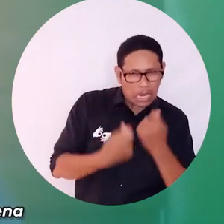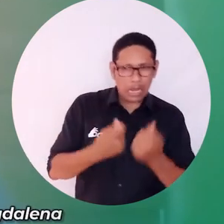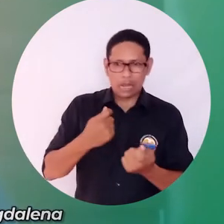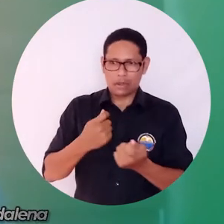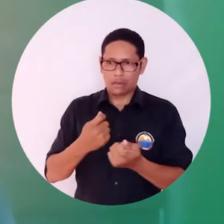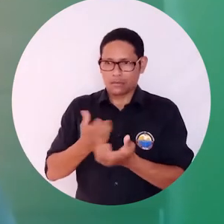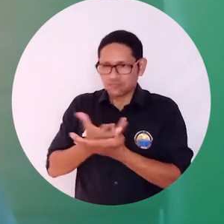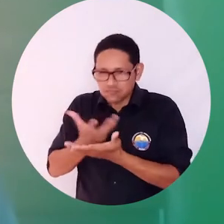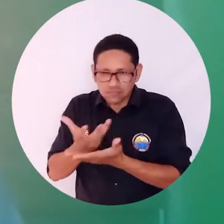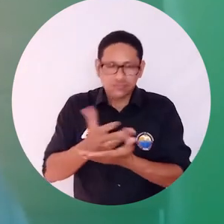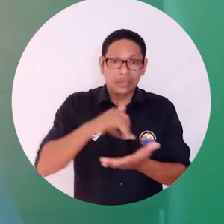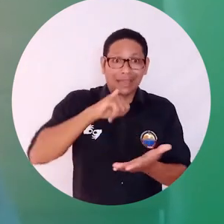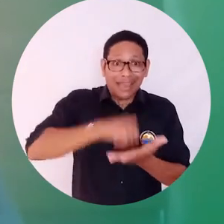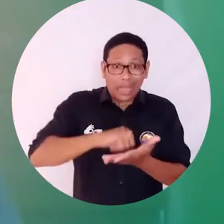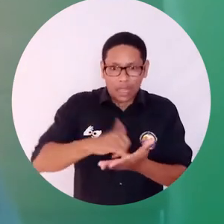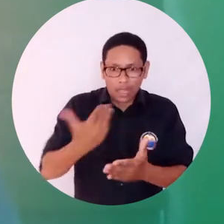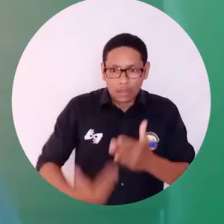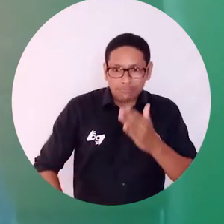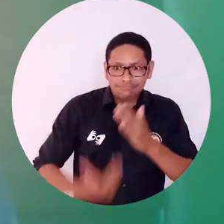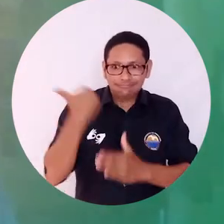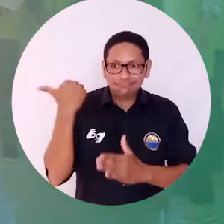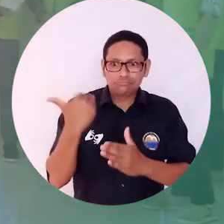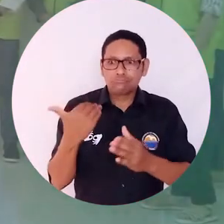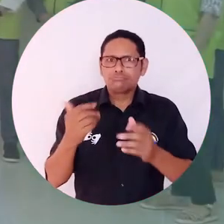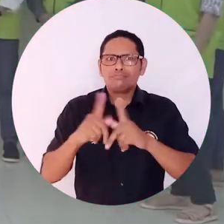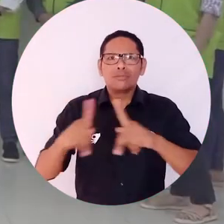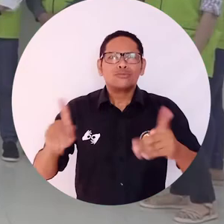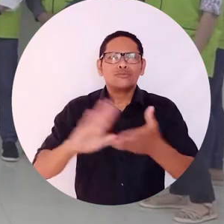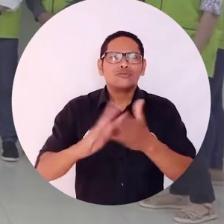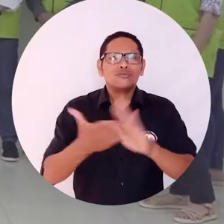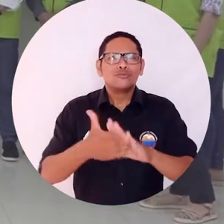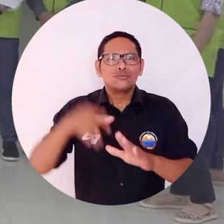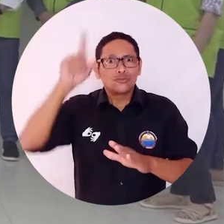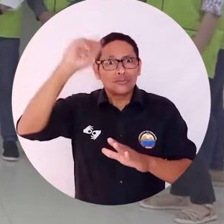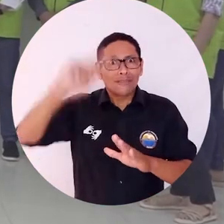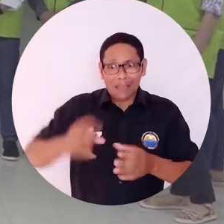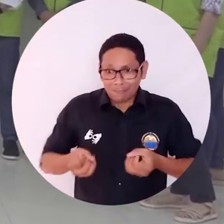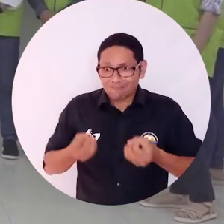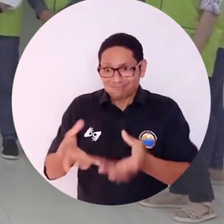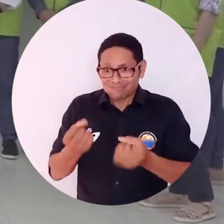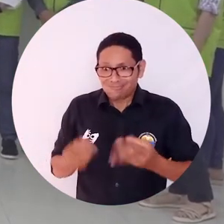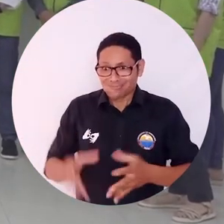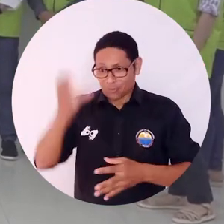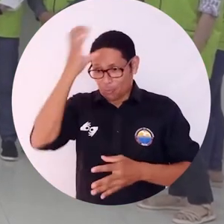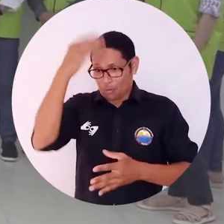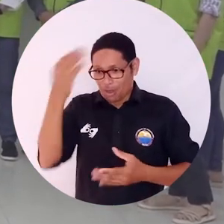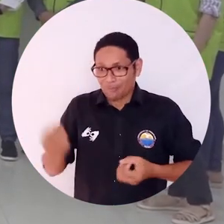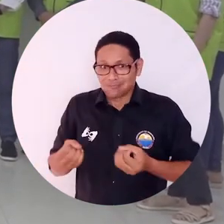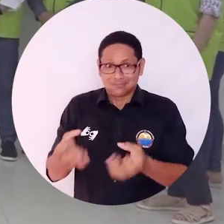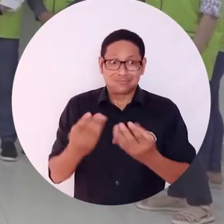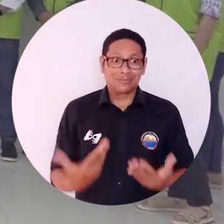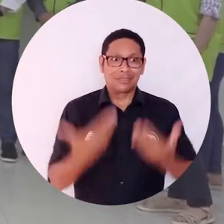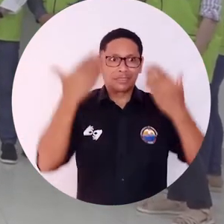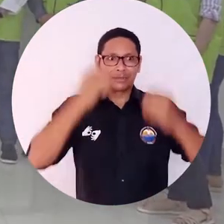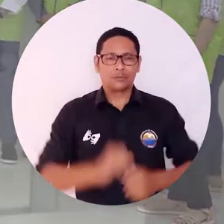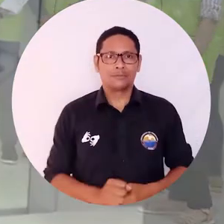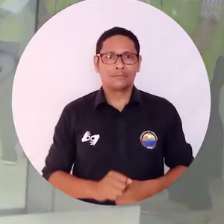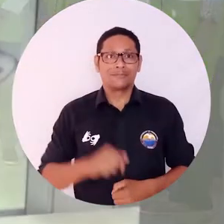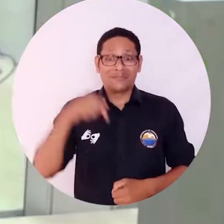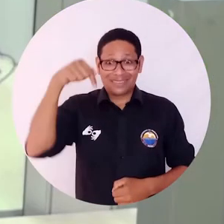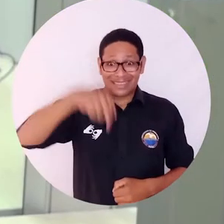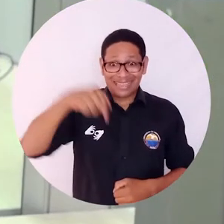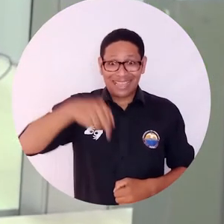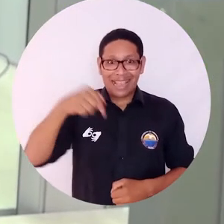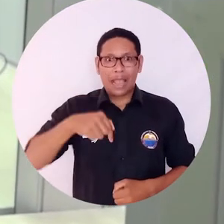esos conocimientos a un gran número de ciudadanos. Cabe mencionar que desde mayo del 2020, en una alianza con la DIAN, la Alma